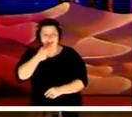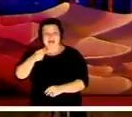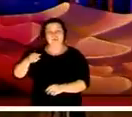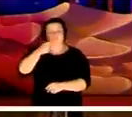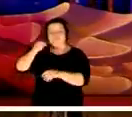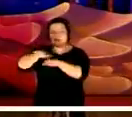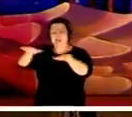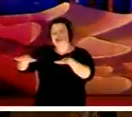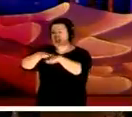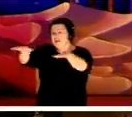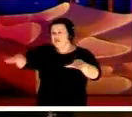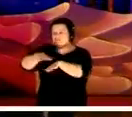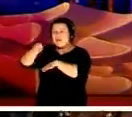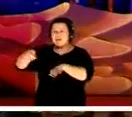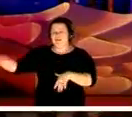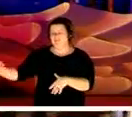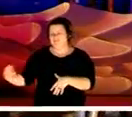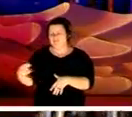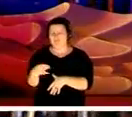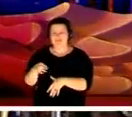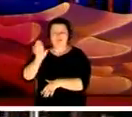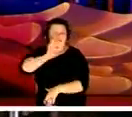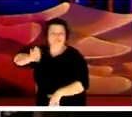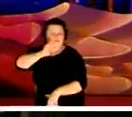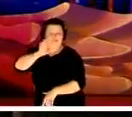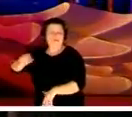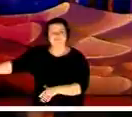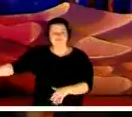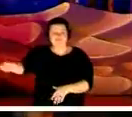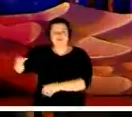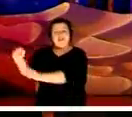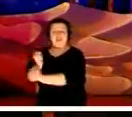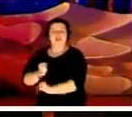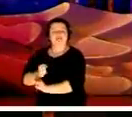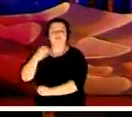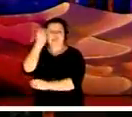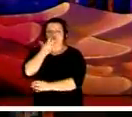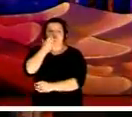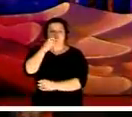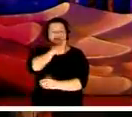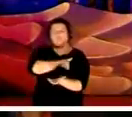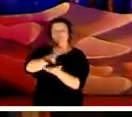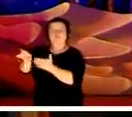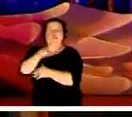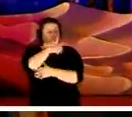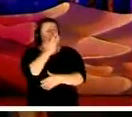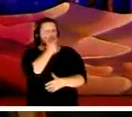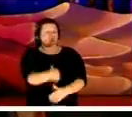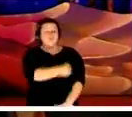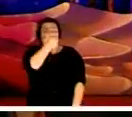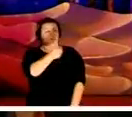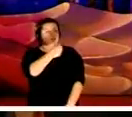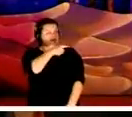hay unos lebranchos a sí mismos. ¡Fa! Ah, bueno, entonces usted no pertenece a este cuento. Tú sí que tienes cuento. ¿Y